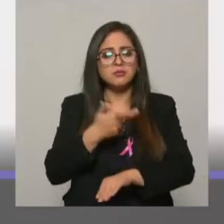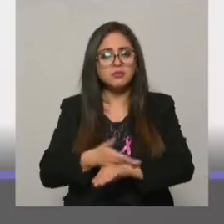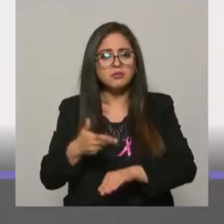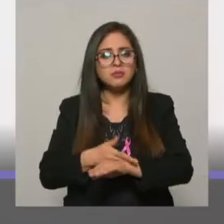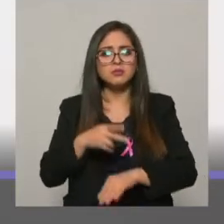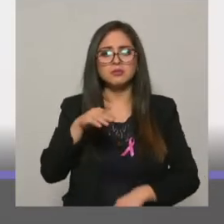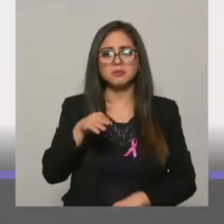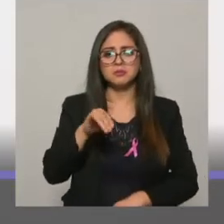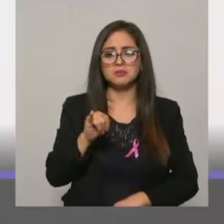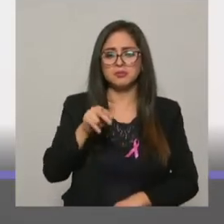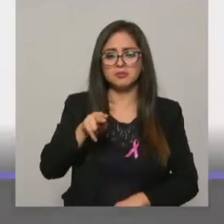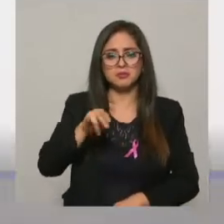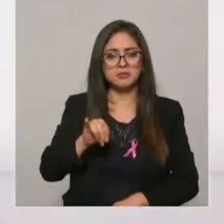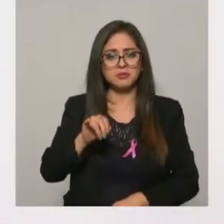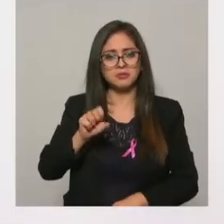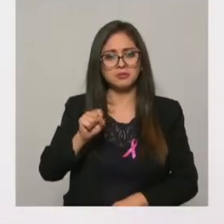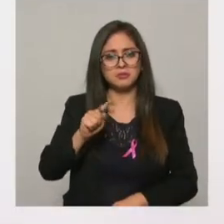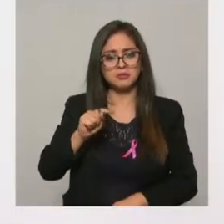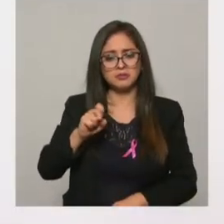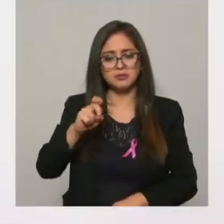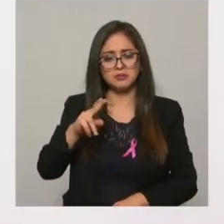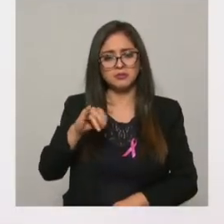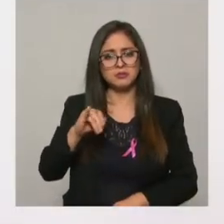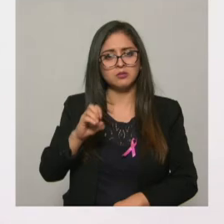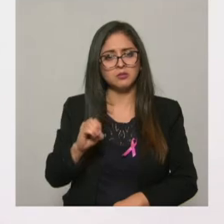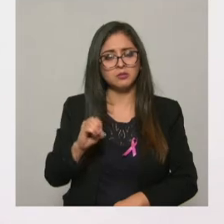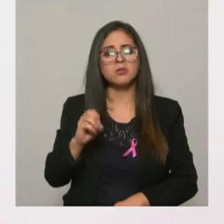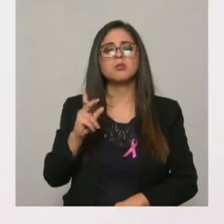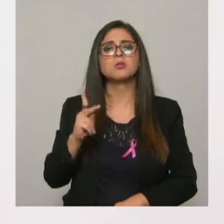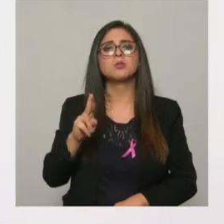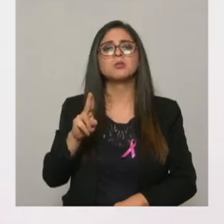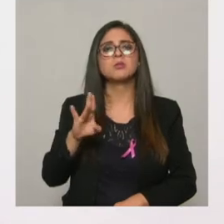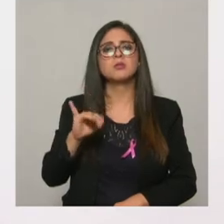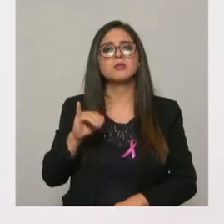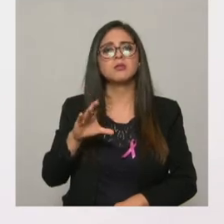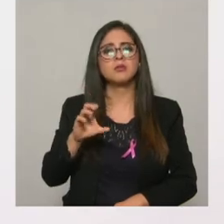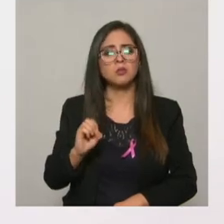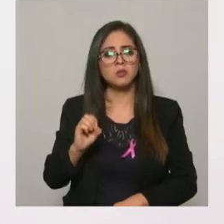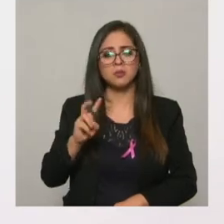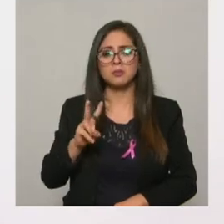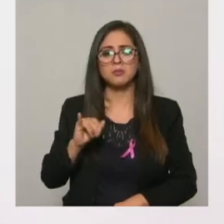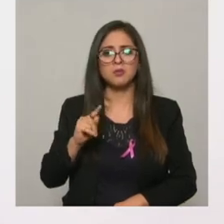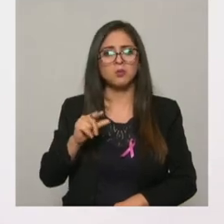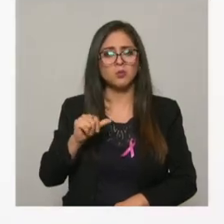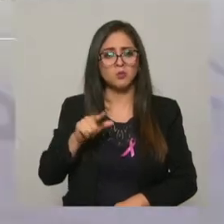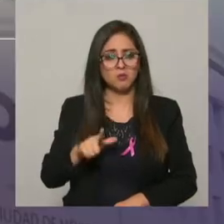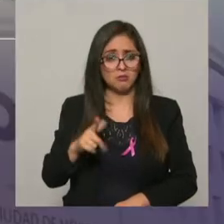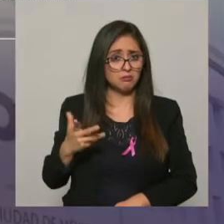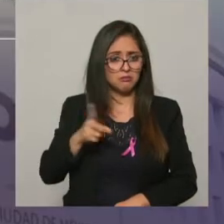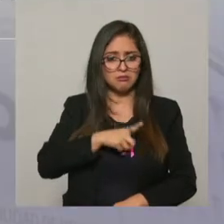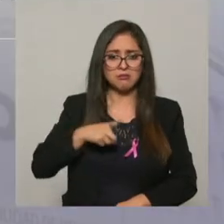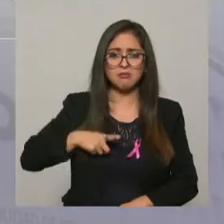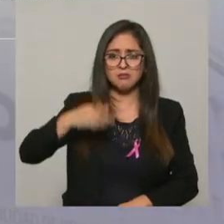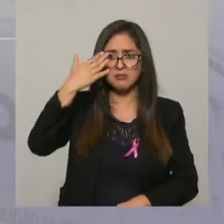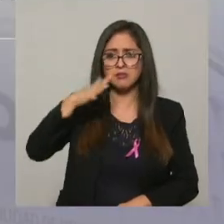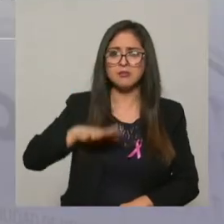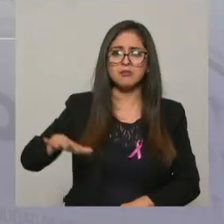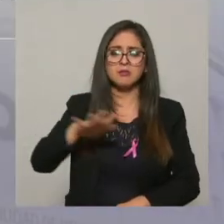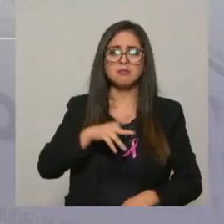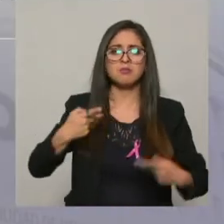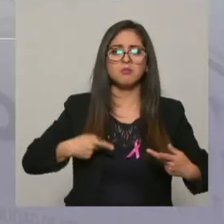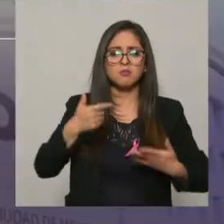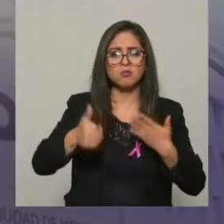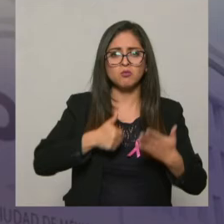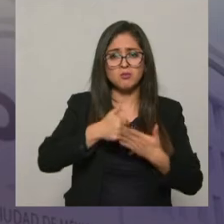llama Ministerio Público Virtual. Es algo que deberíamos de saber todos los habitantes de la Ciudad de México. Poco sabemos y todavía cuando